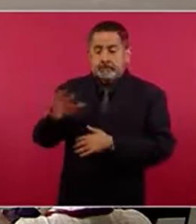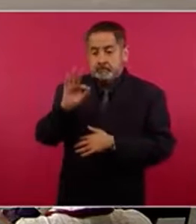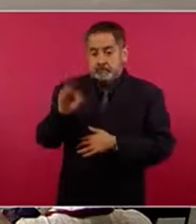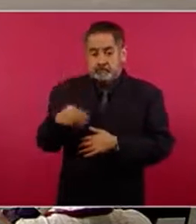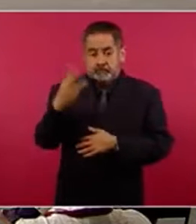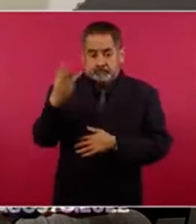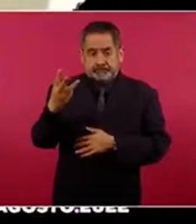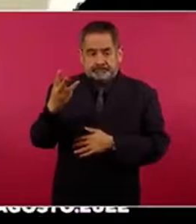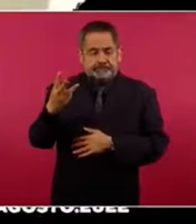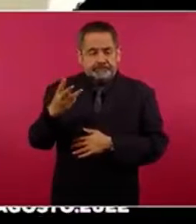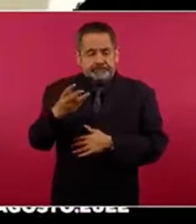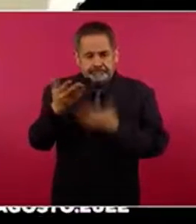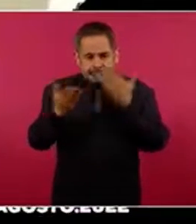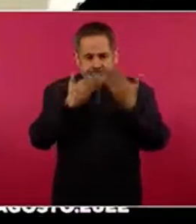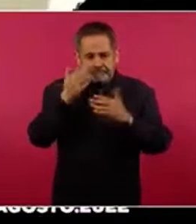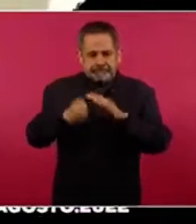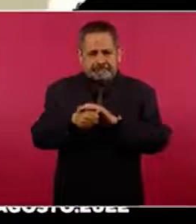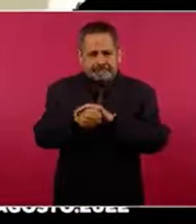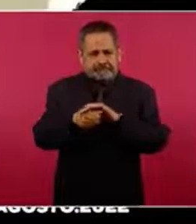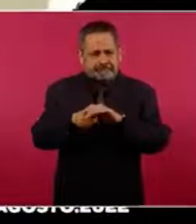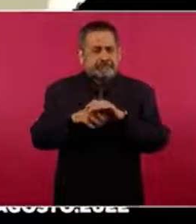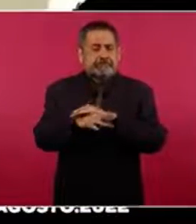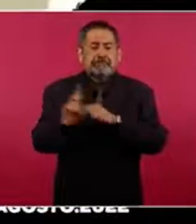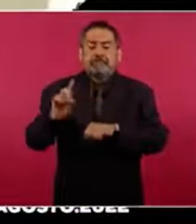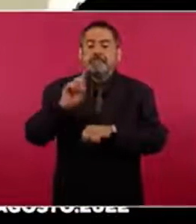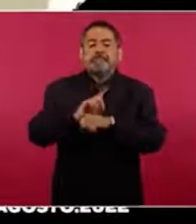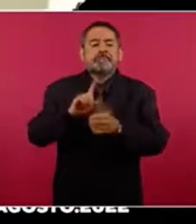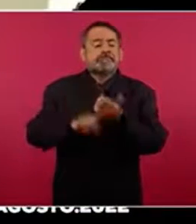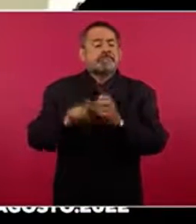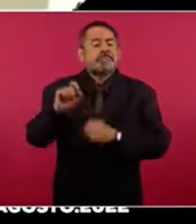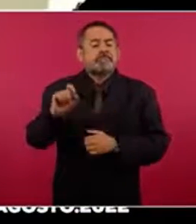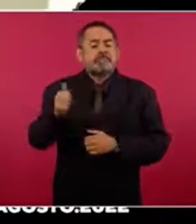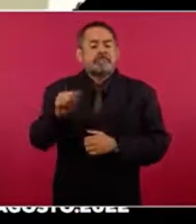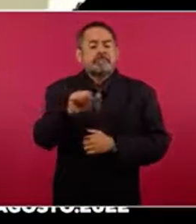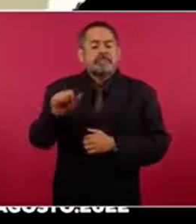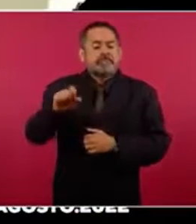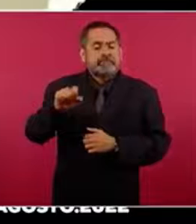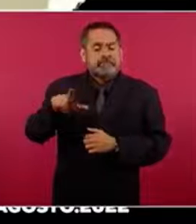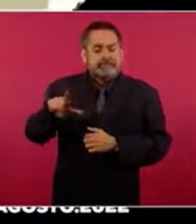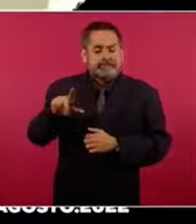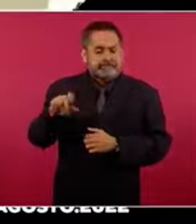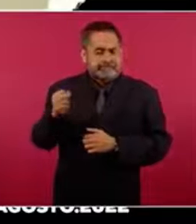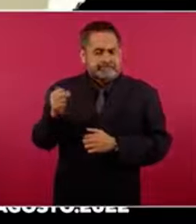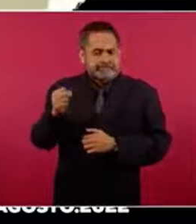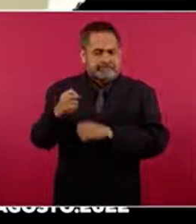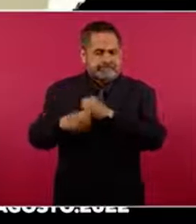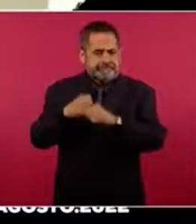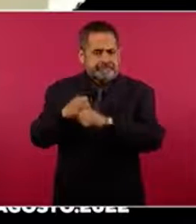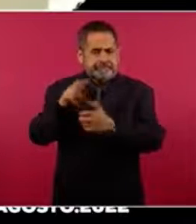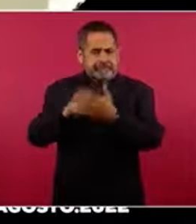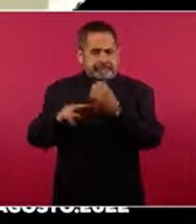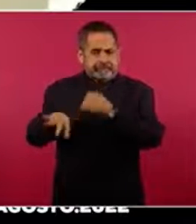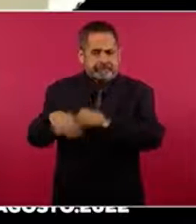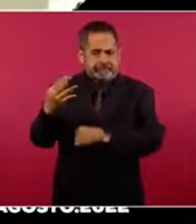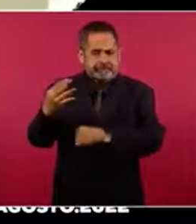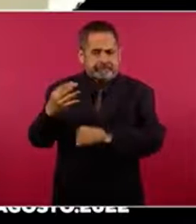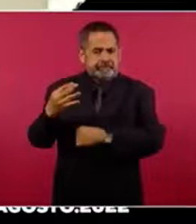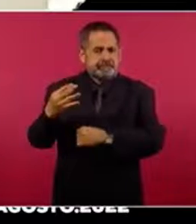normal Isidro Burgos Ayotzinapa la noche del 26 al 27 de septiembre de 2014